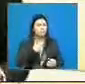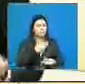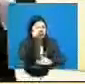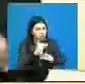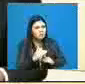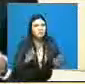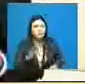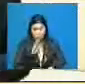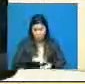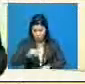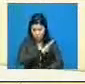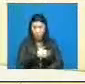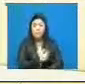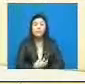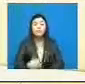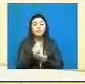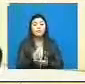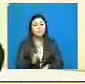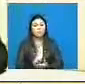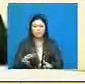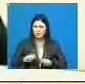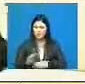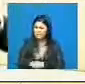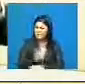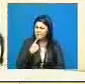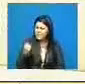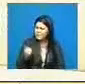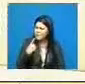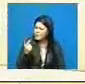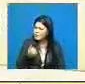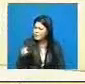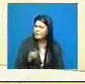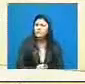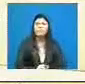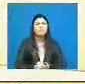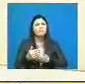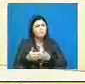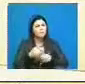Entonces, no acepto que usted diga que en el marco fiscal de mediano plazo